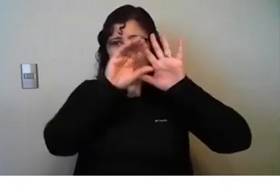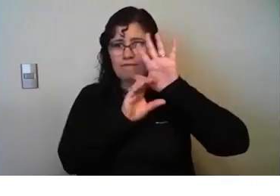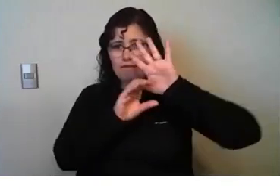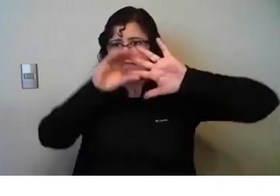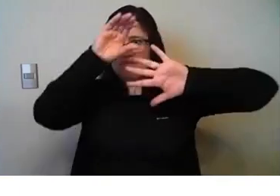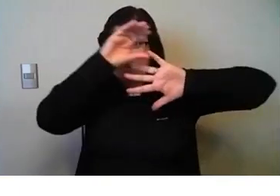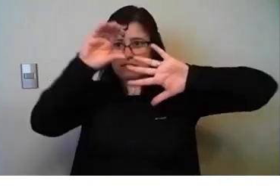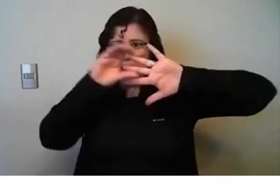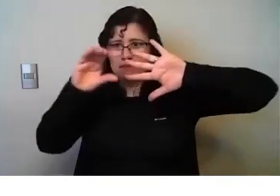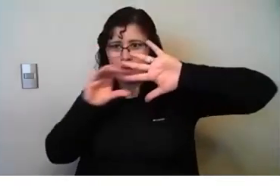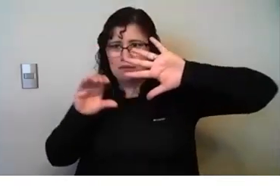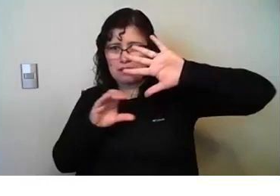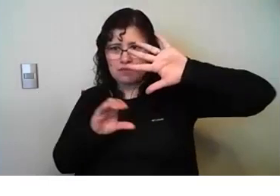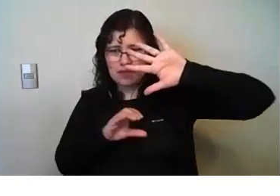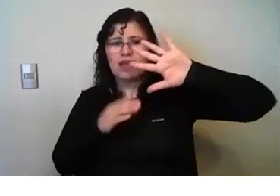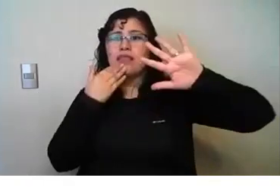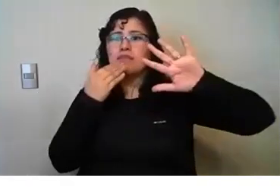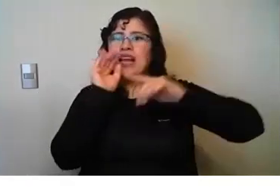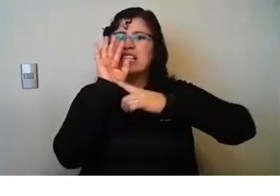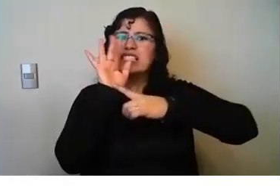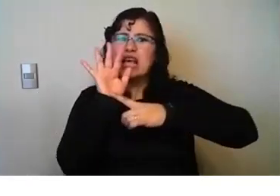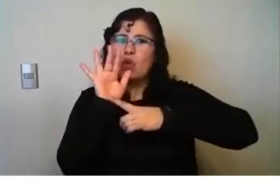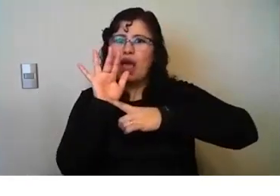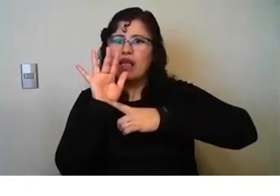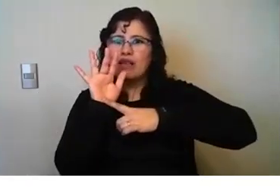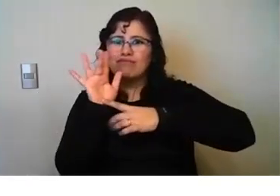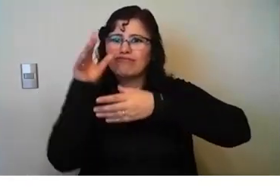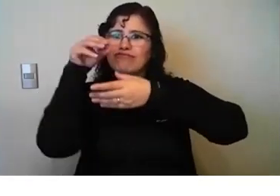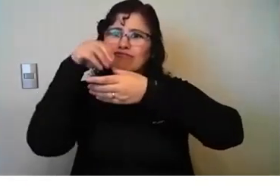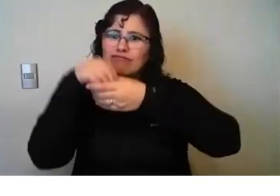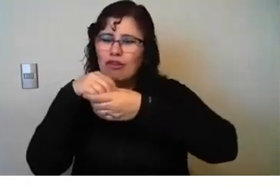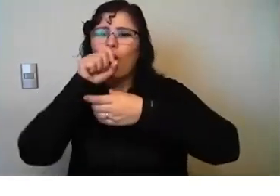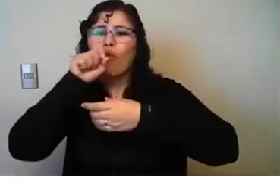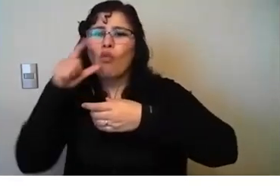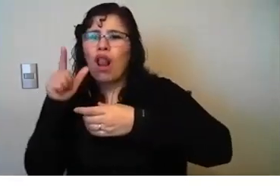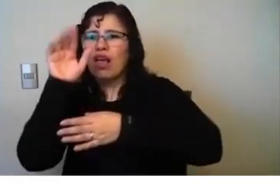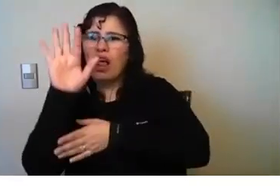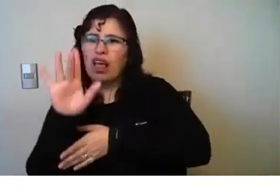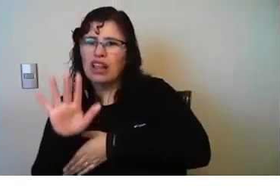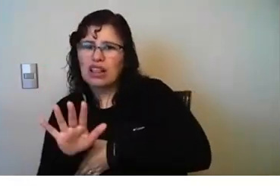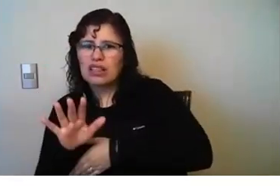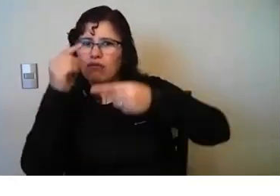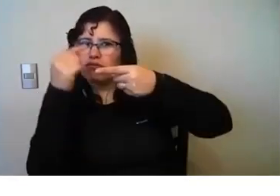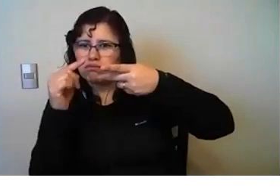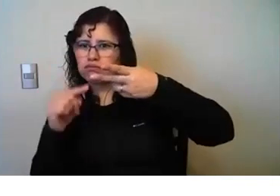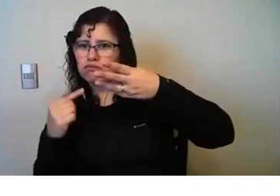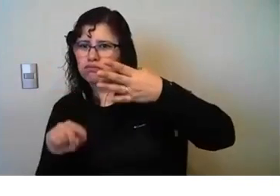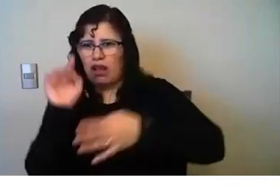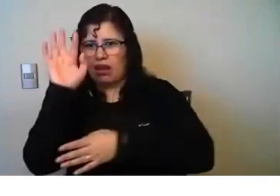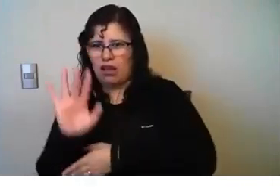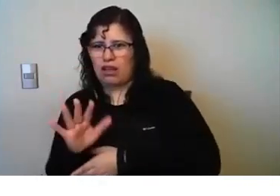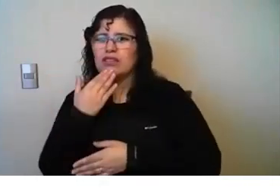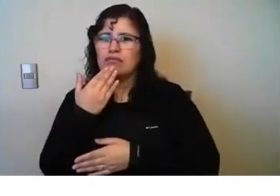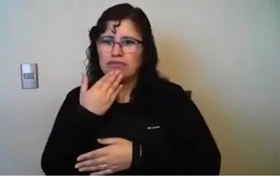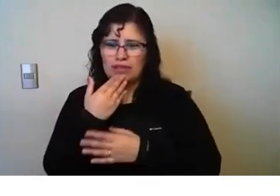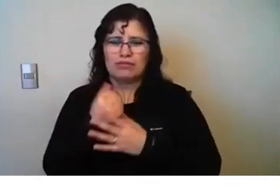distintas células que están acá con las características de los nombres de cada uno de ellos.